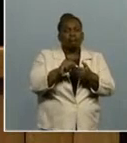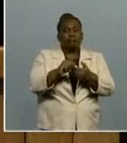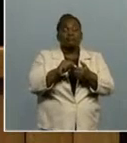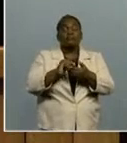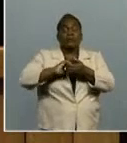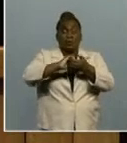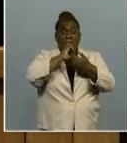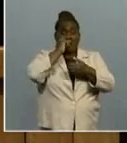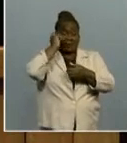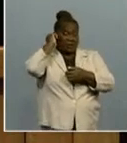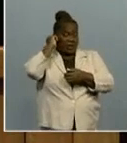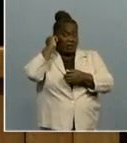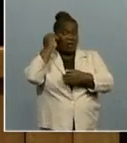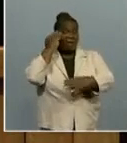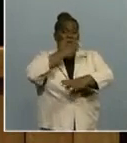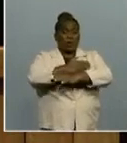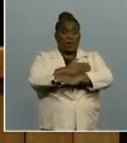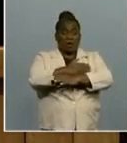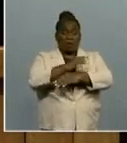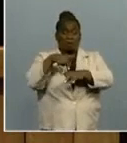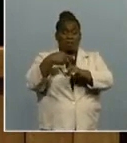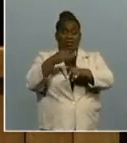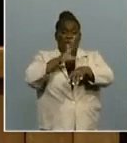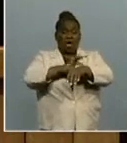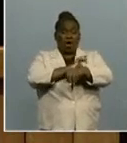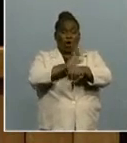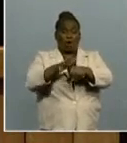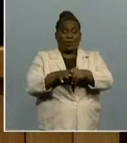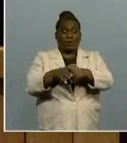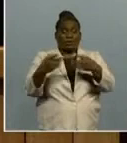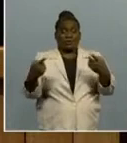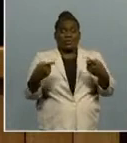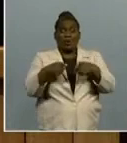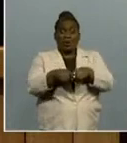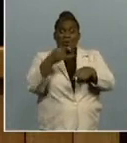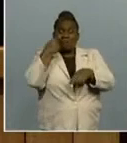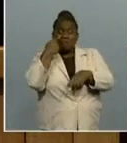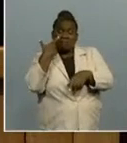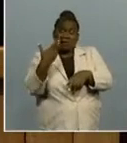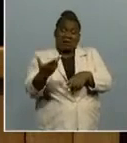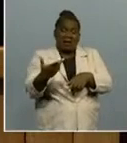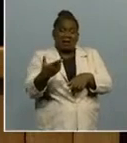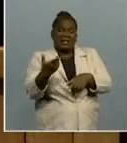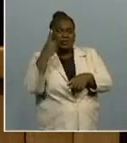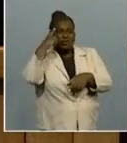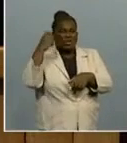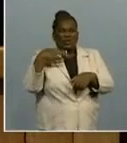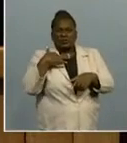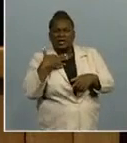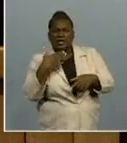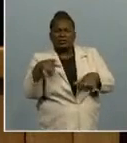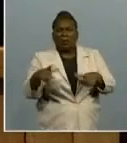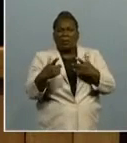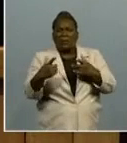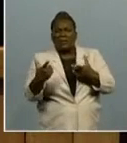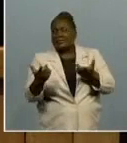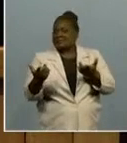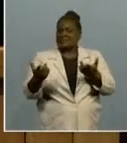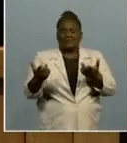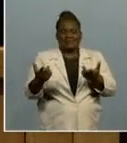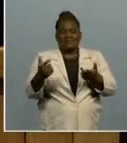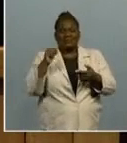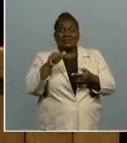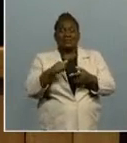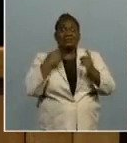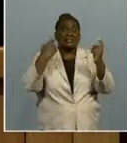pandemia se han unido en el último año para poner en pausa nuestras proyecciones y sueños venimos gracián duramente